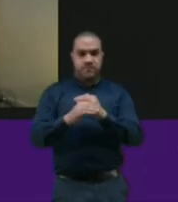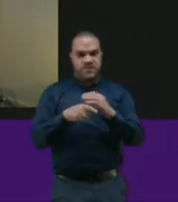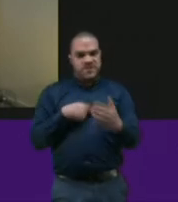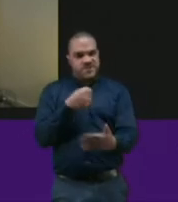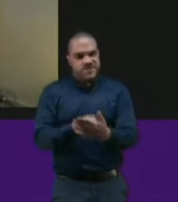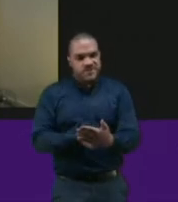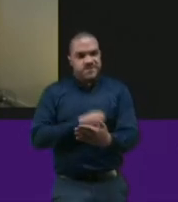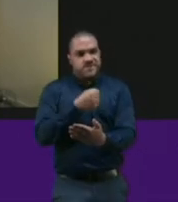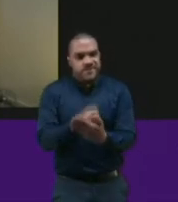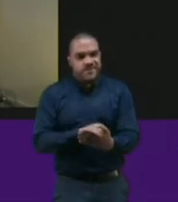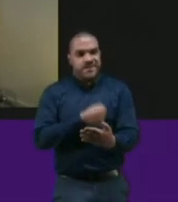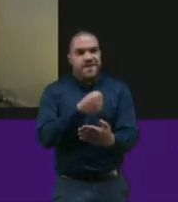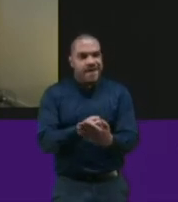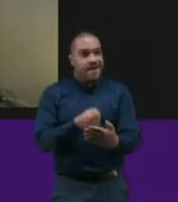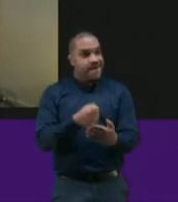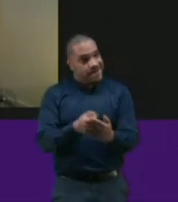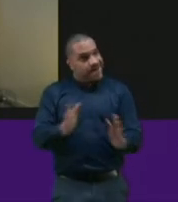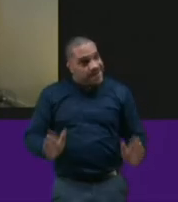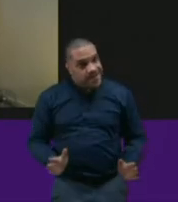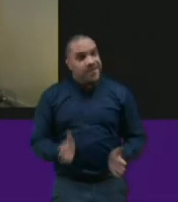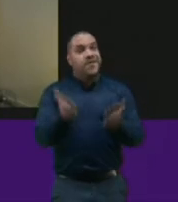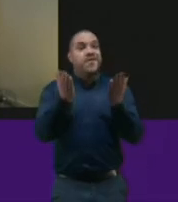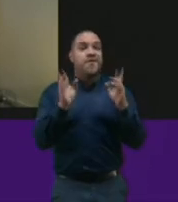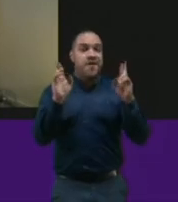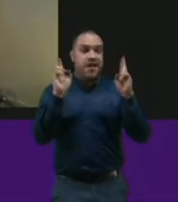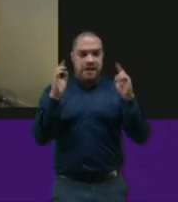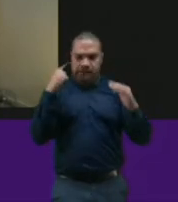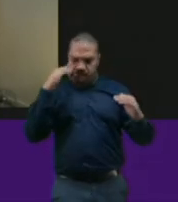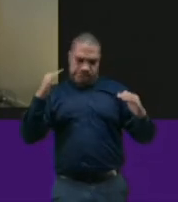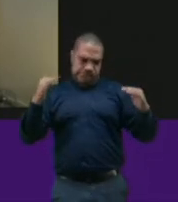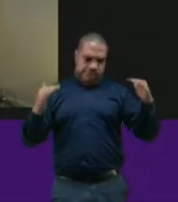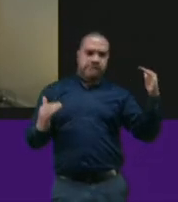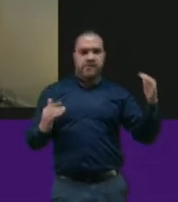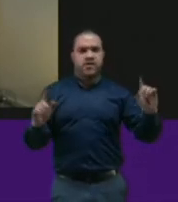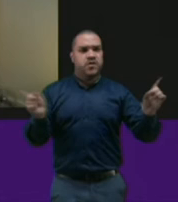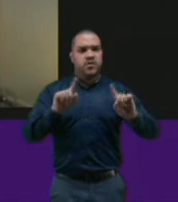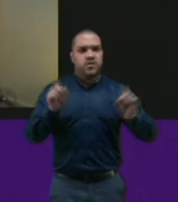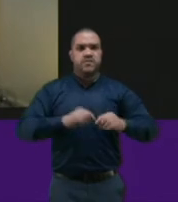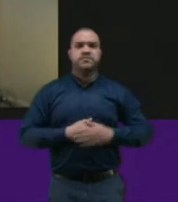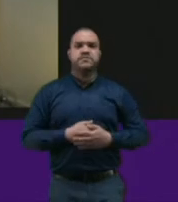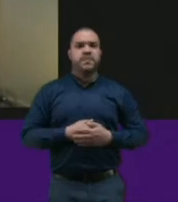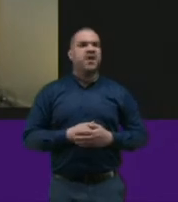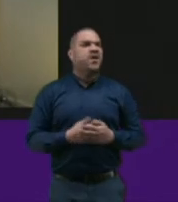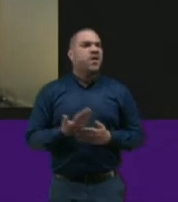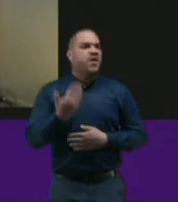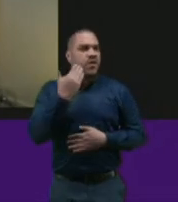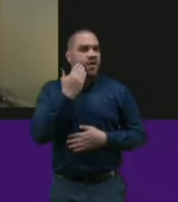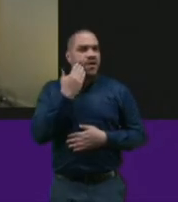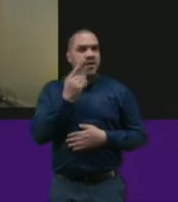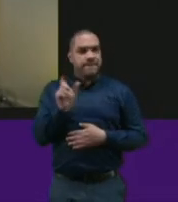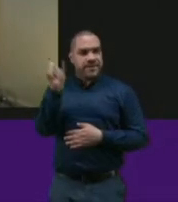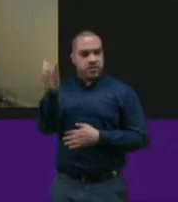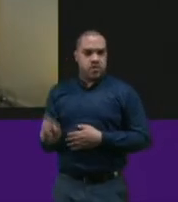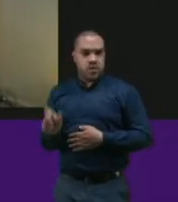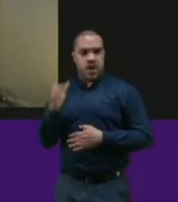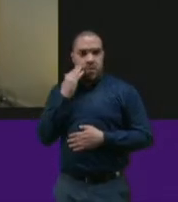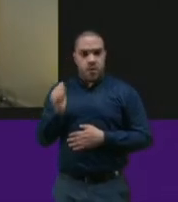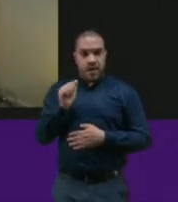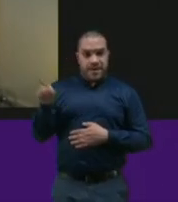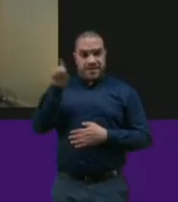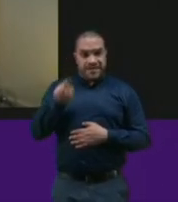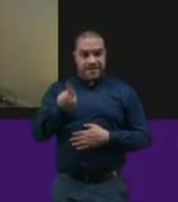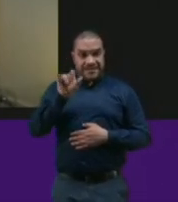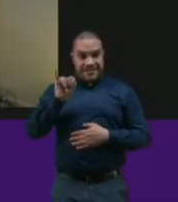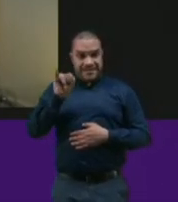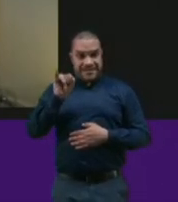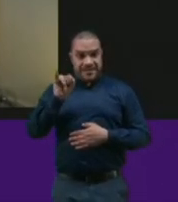ese gap y esa brecha que hay ahí para que, como les decía yo, el día que encontremos una Simona Borrero, que creo que